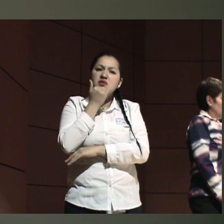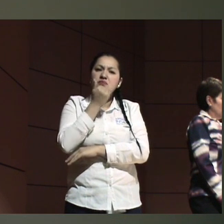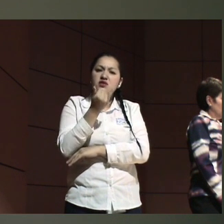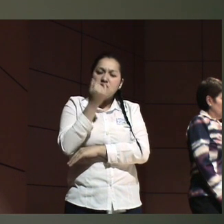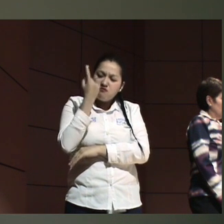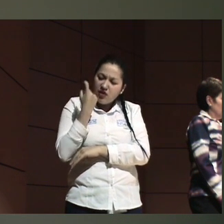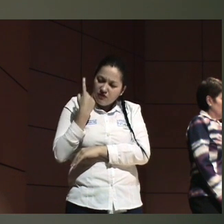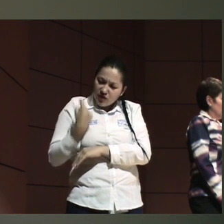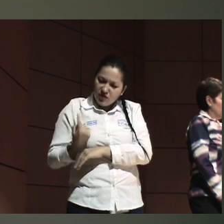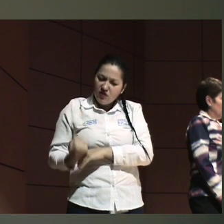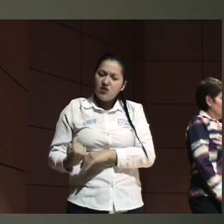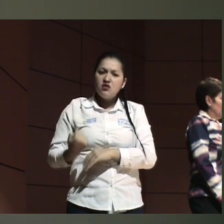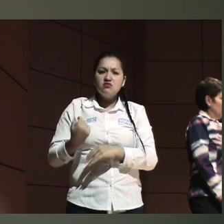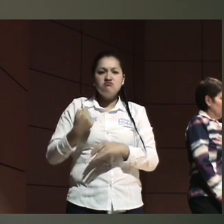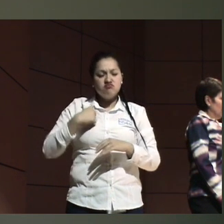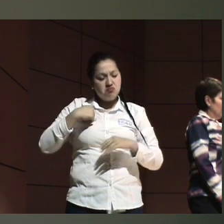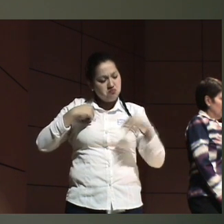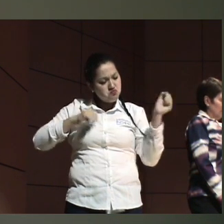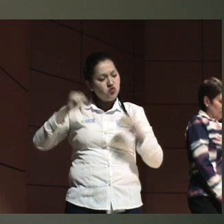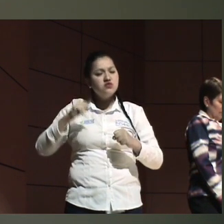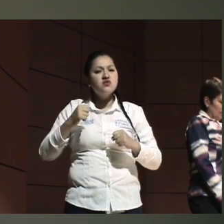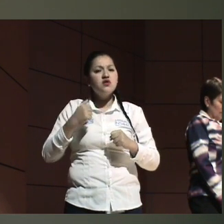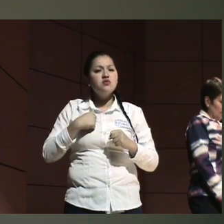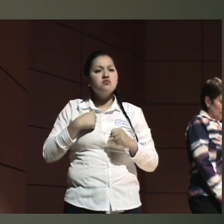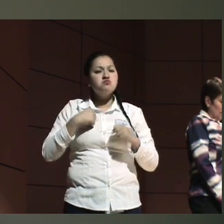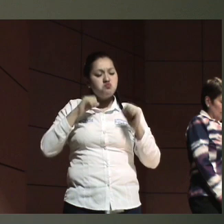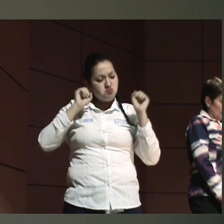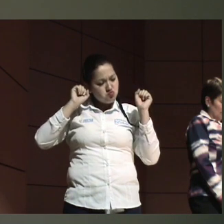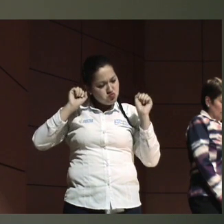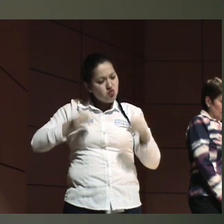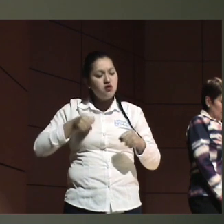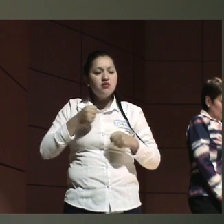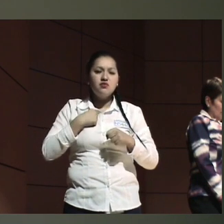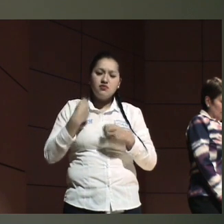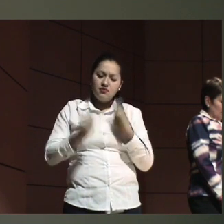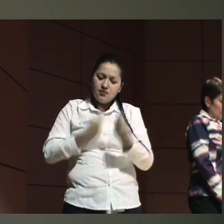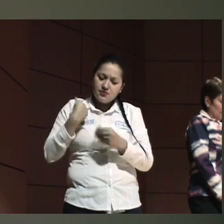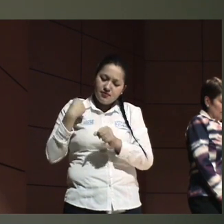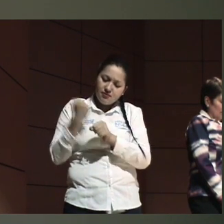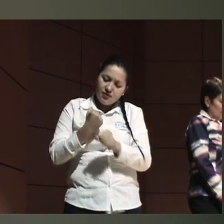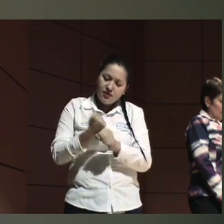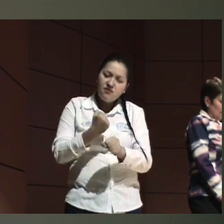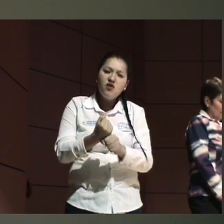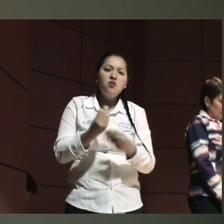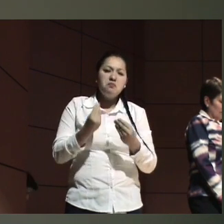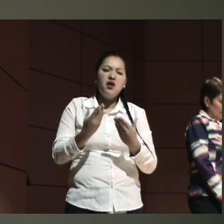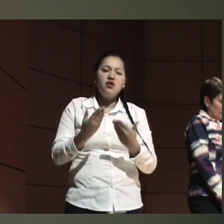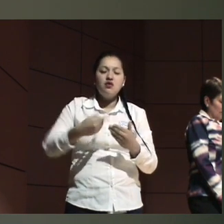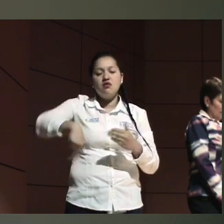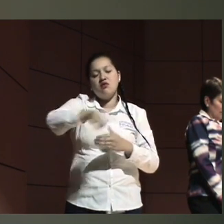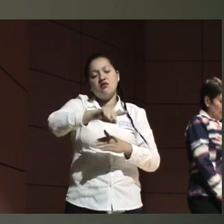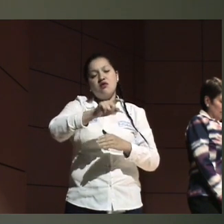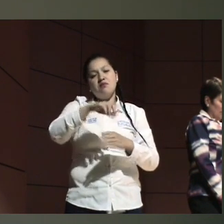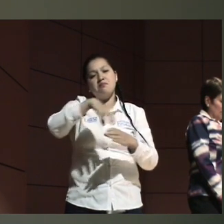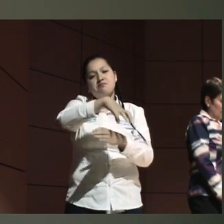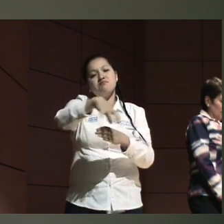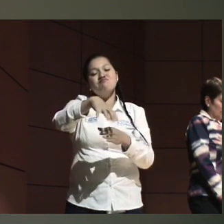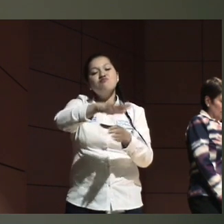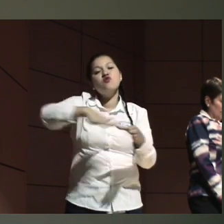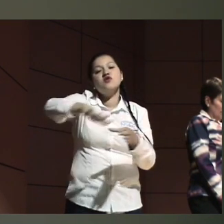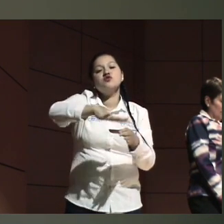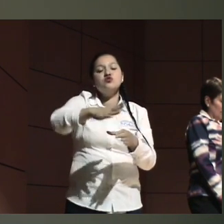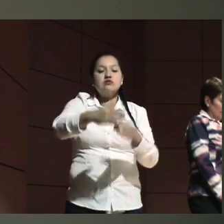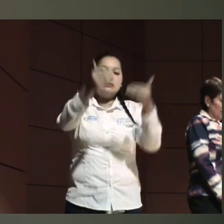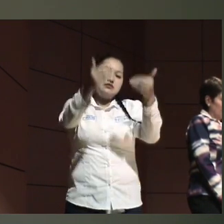de posibilidades y de restricciones frente al trabajo con población con discapacidad en el